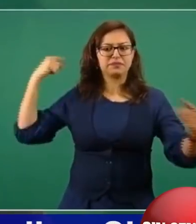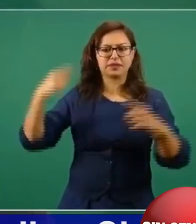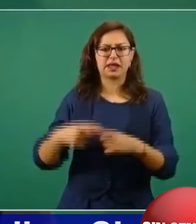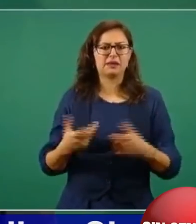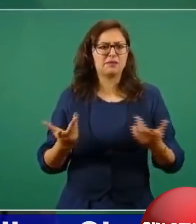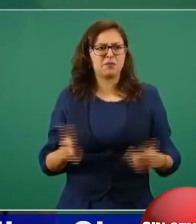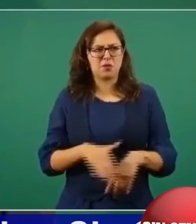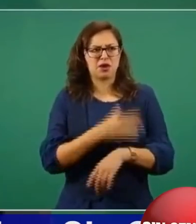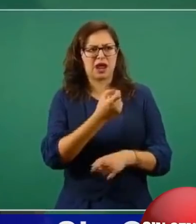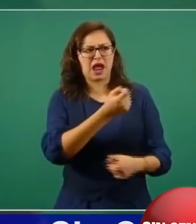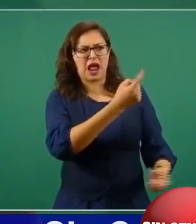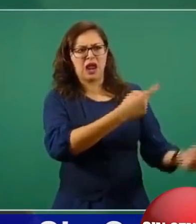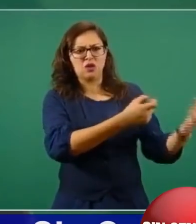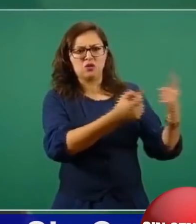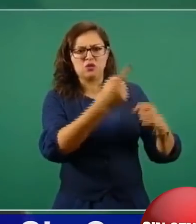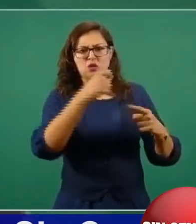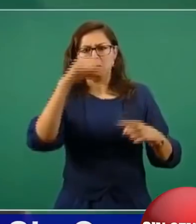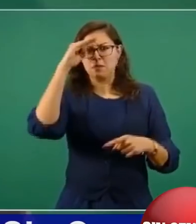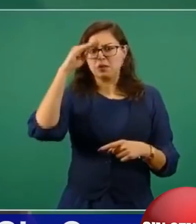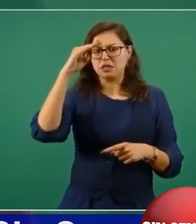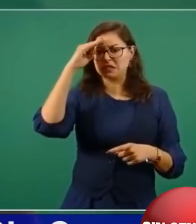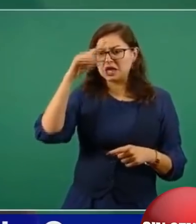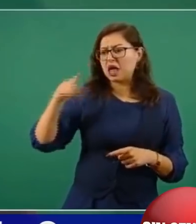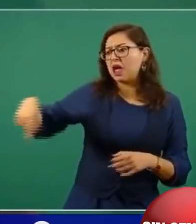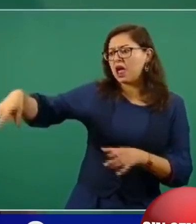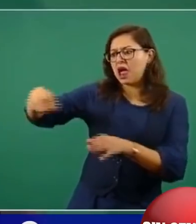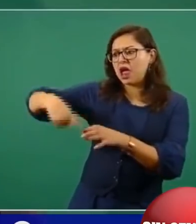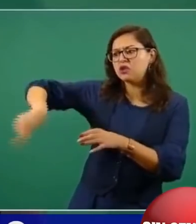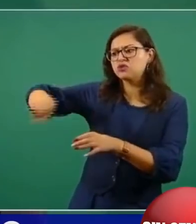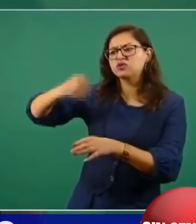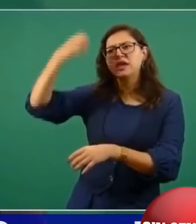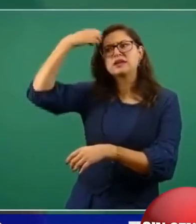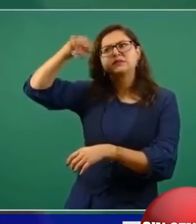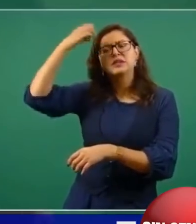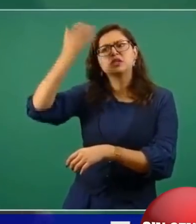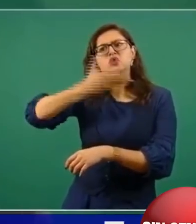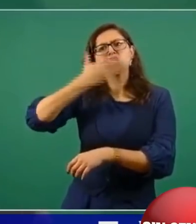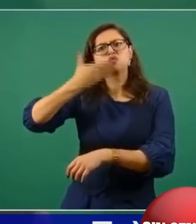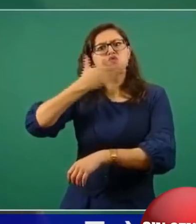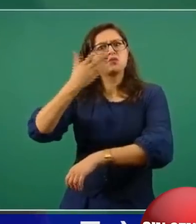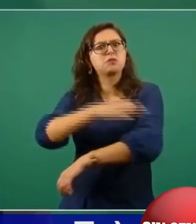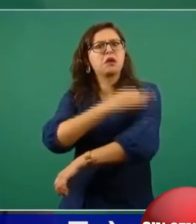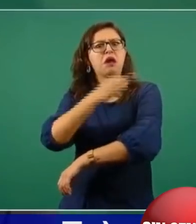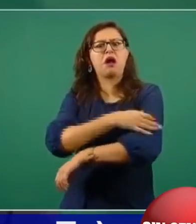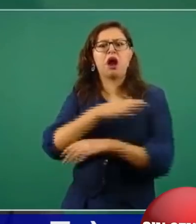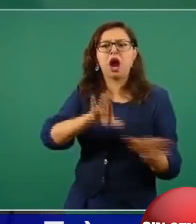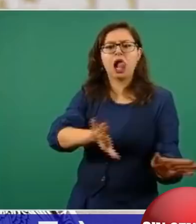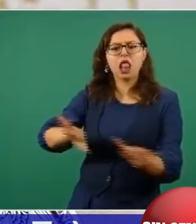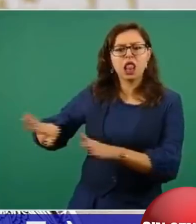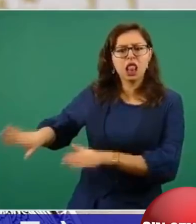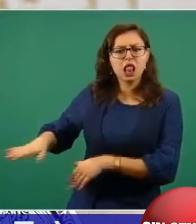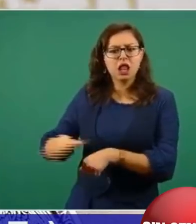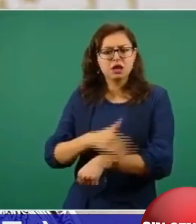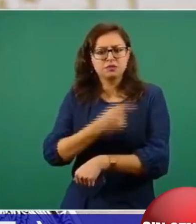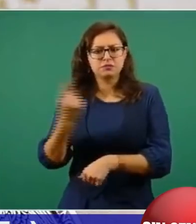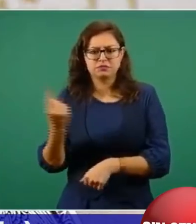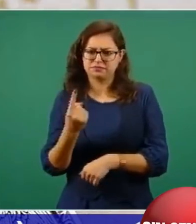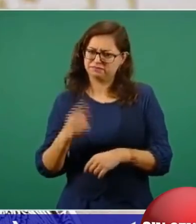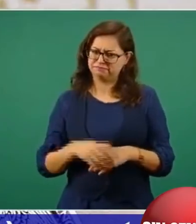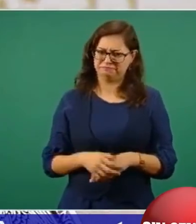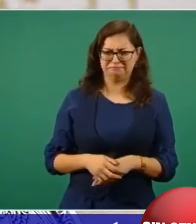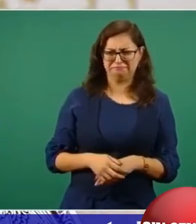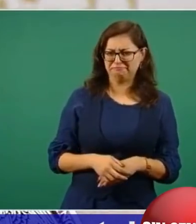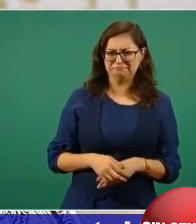cuestionado la idea de por qué hacer a un lado, se decía, al personal vacunador. En ningún momento se le ha hecho a un lado. Apreciamos